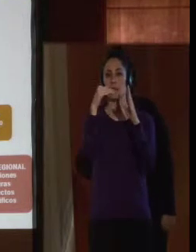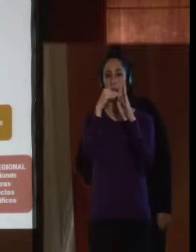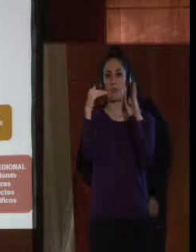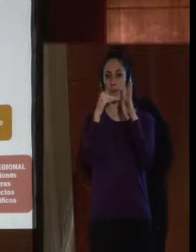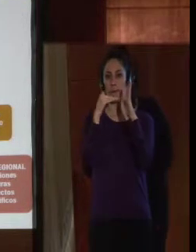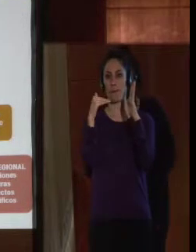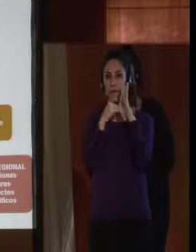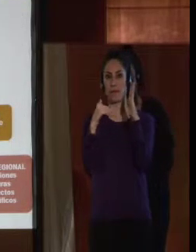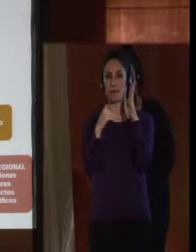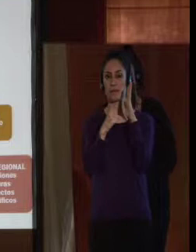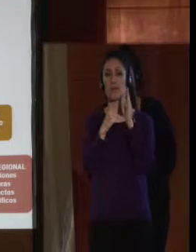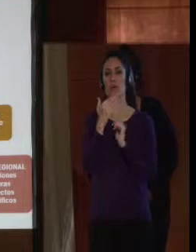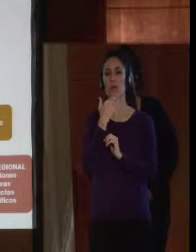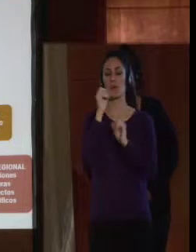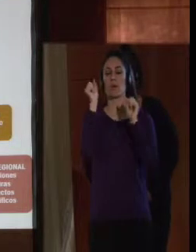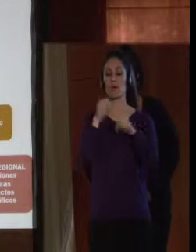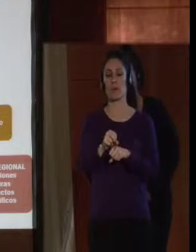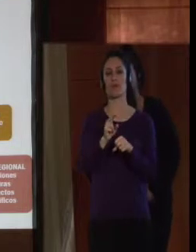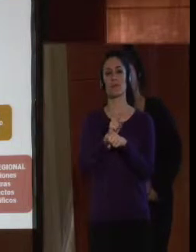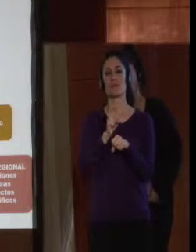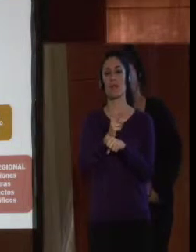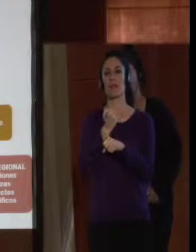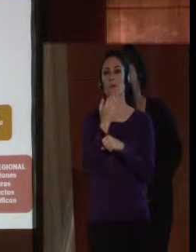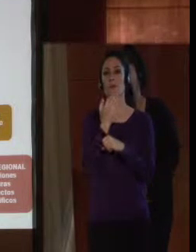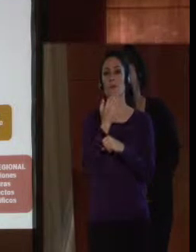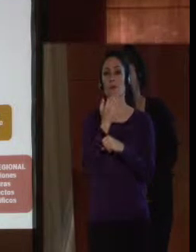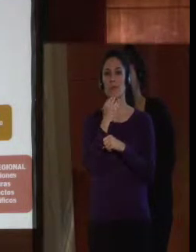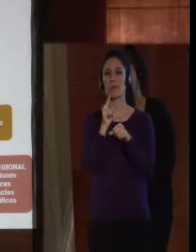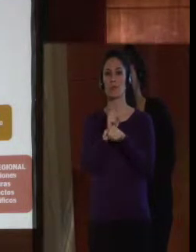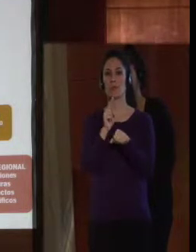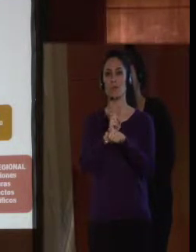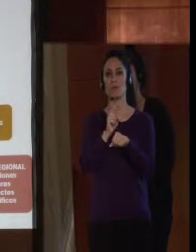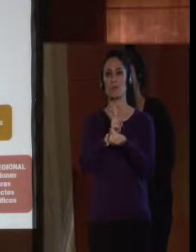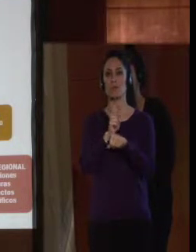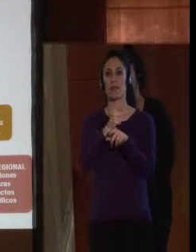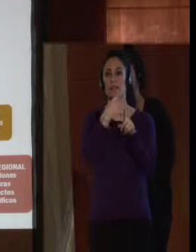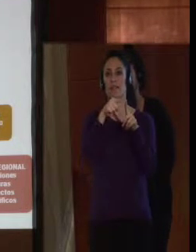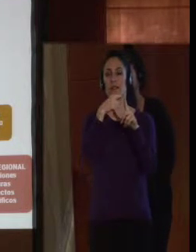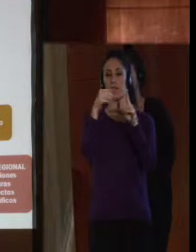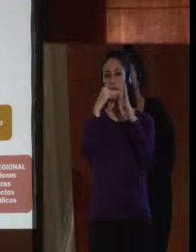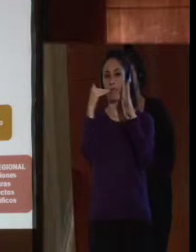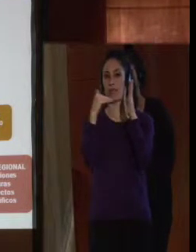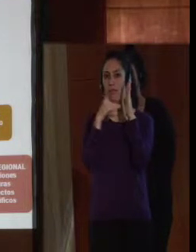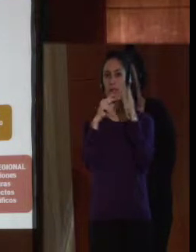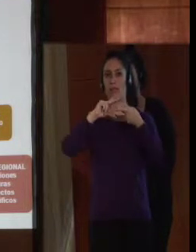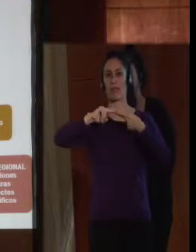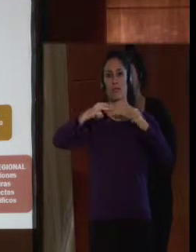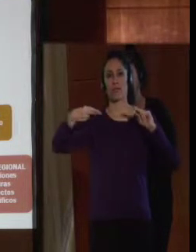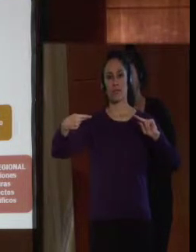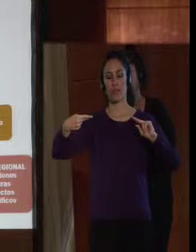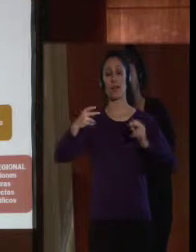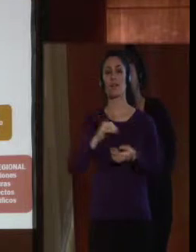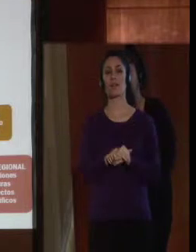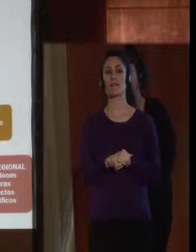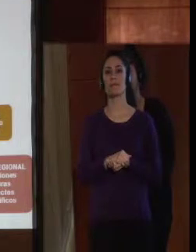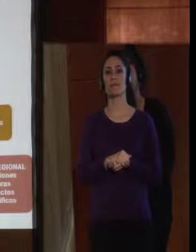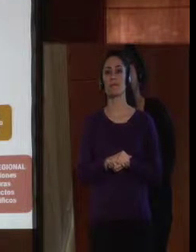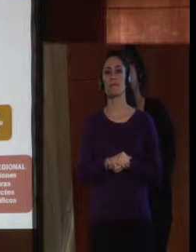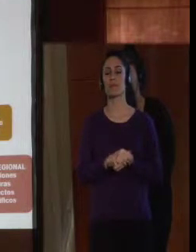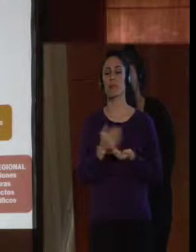¿no?, a nivel regional, al nivel sectorial, nacional y sectorial, al nivel local,